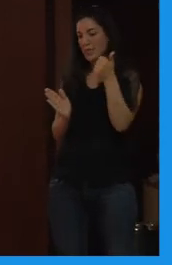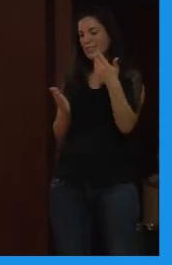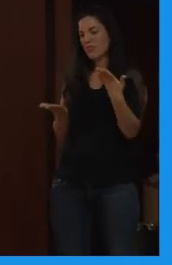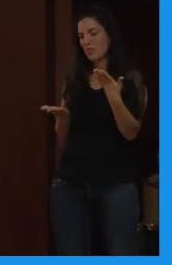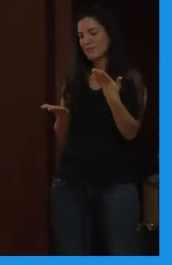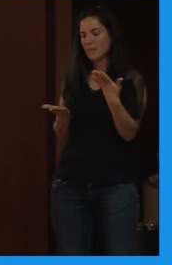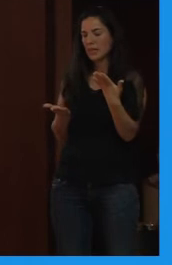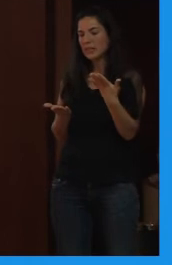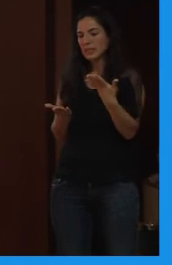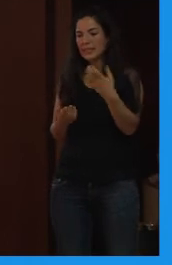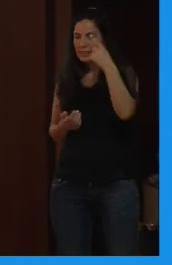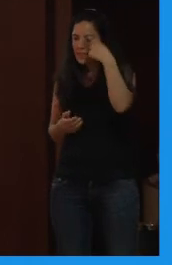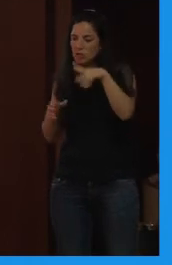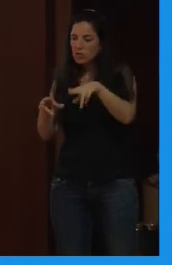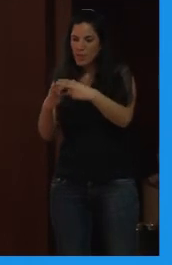social.